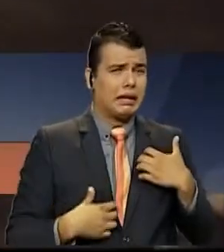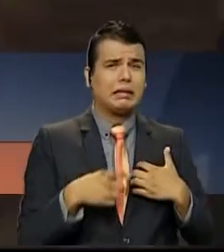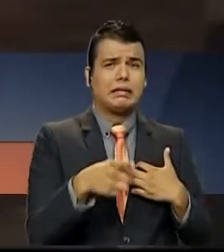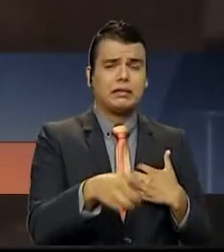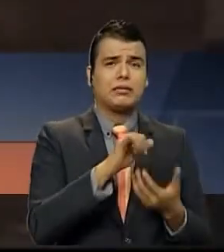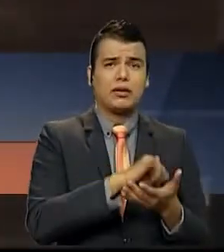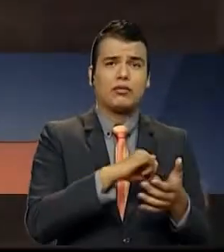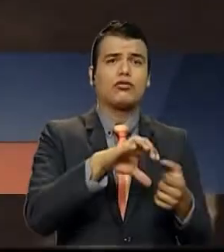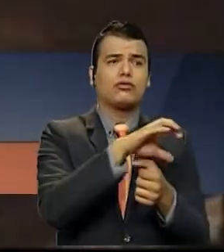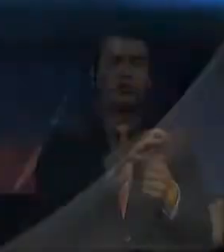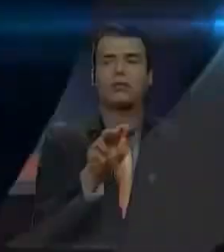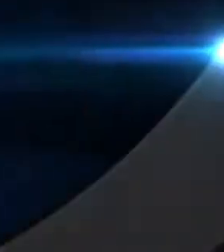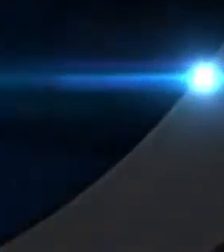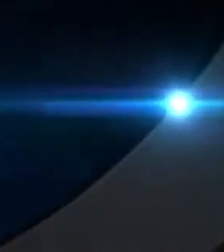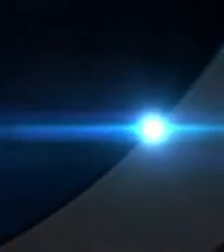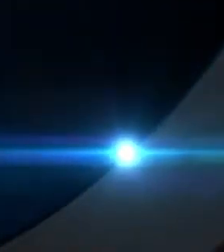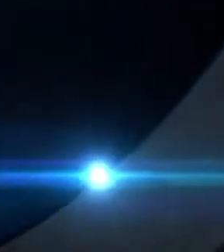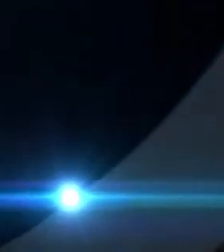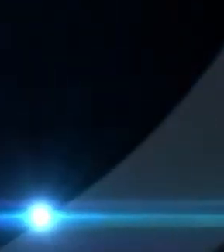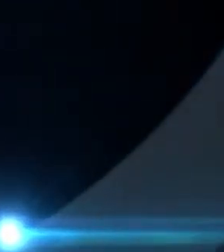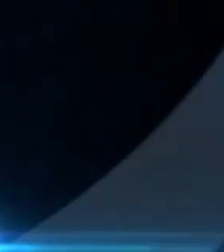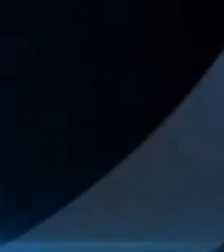que termina 25 personas fueron asesinadas